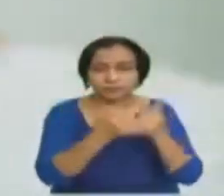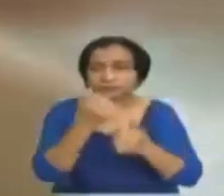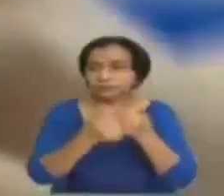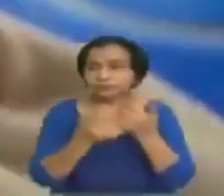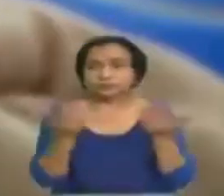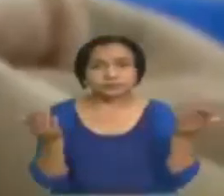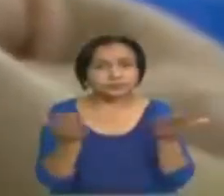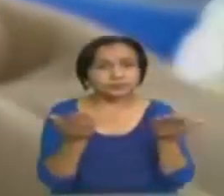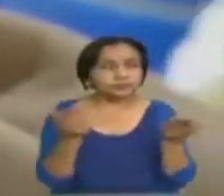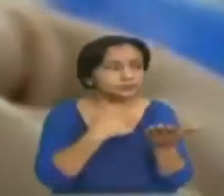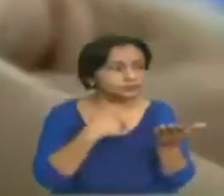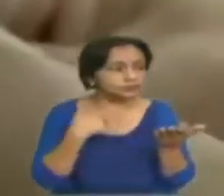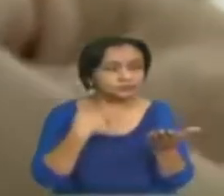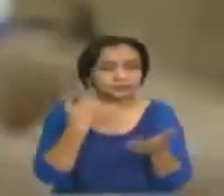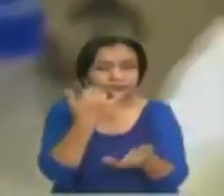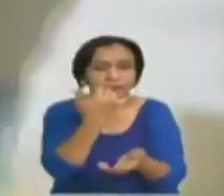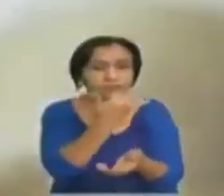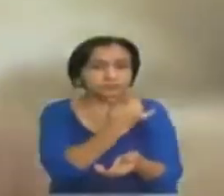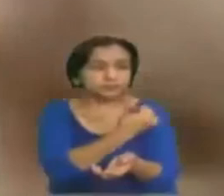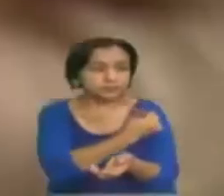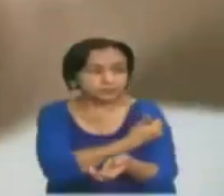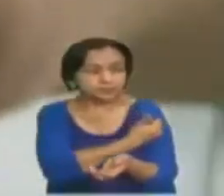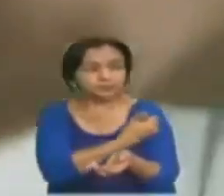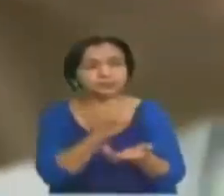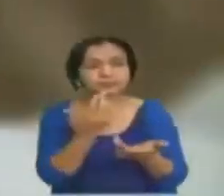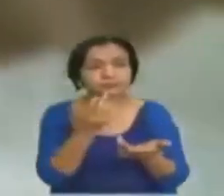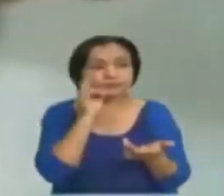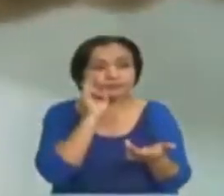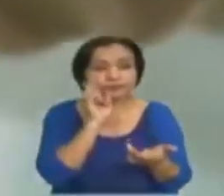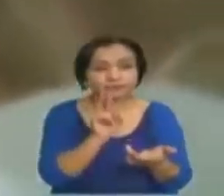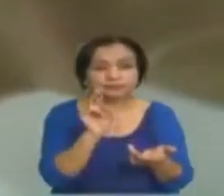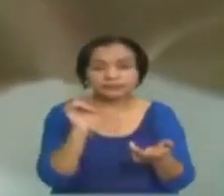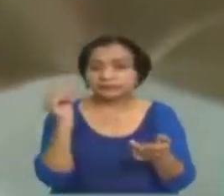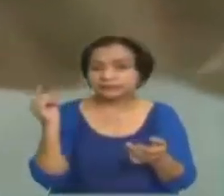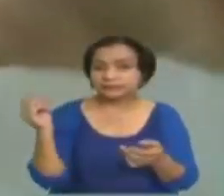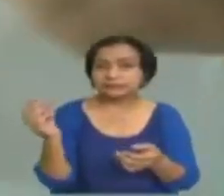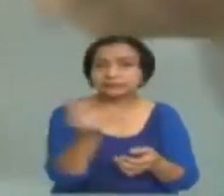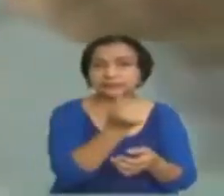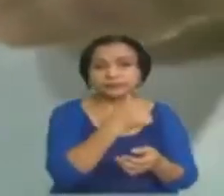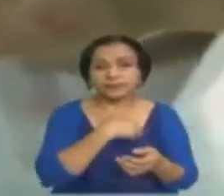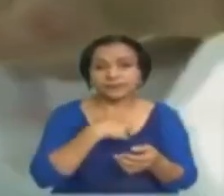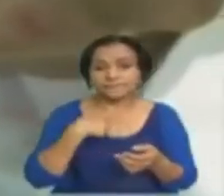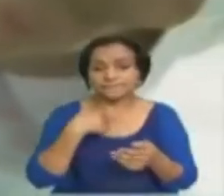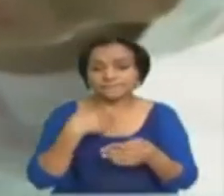siempre pendientes, y siempre atentos, y siempre organizando